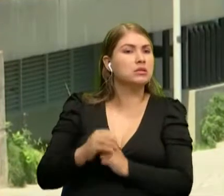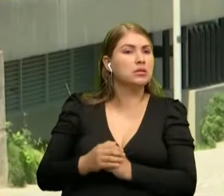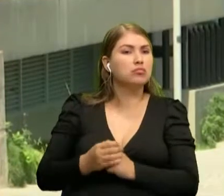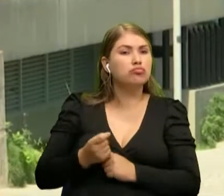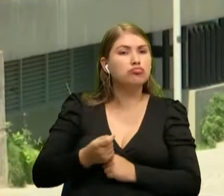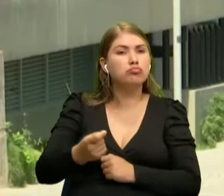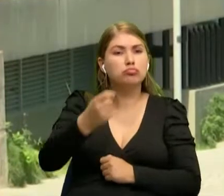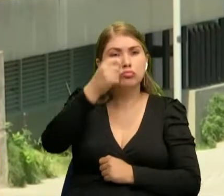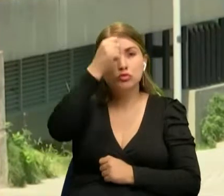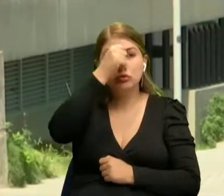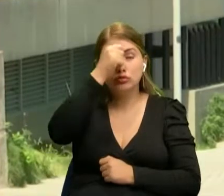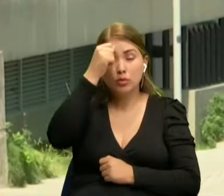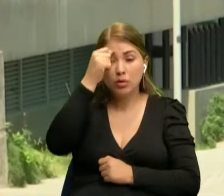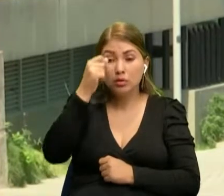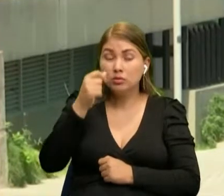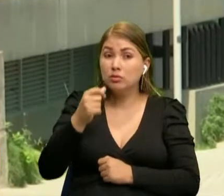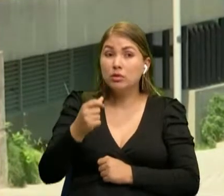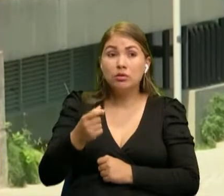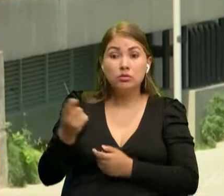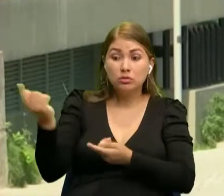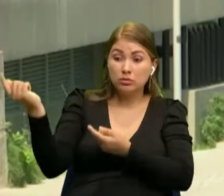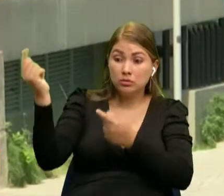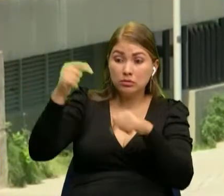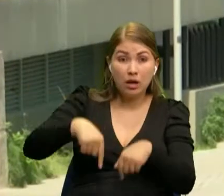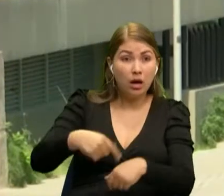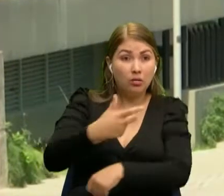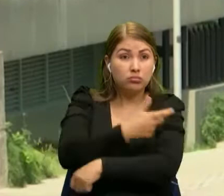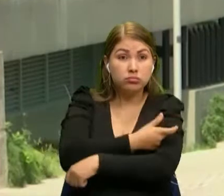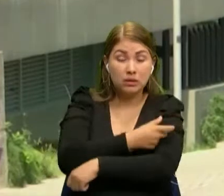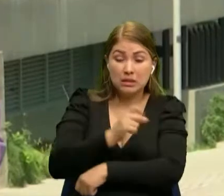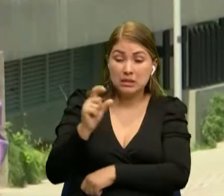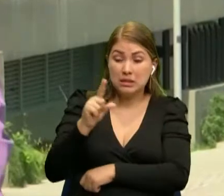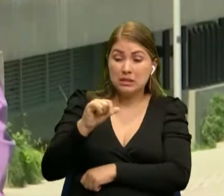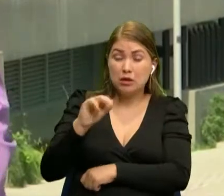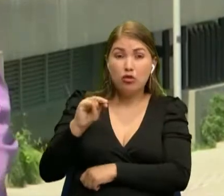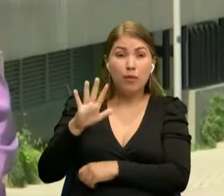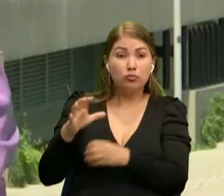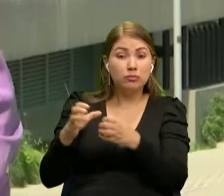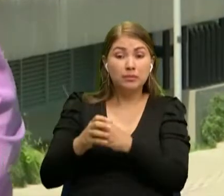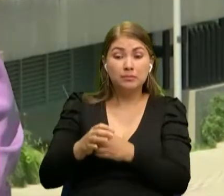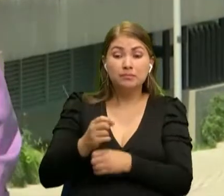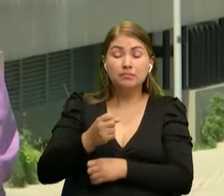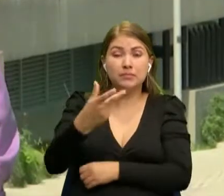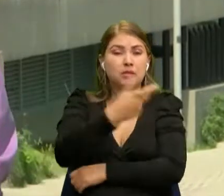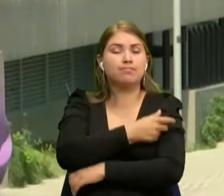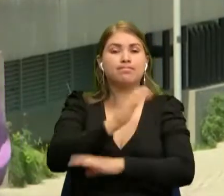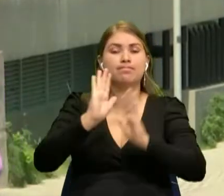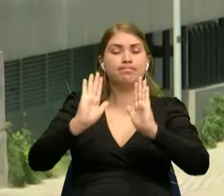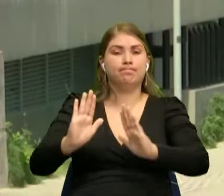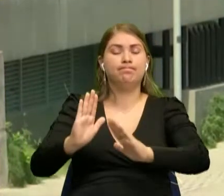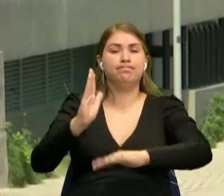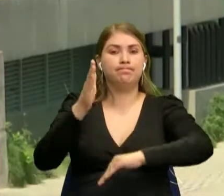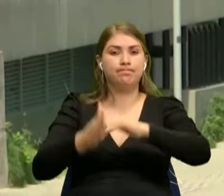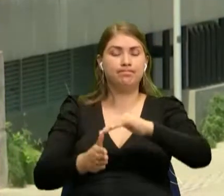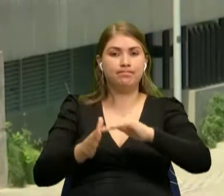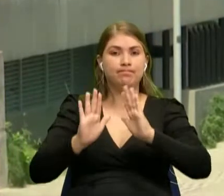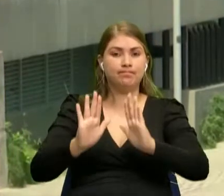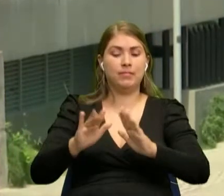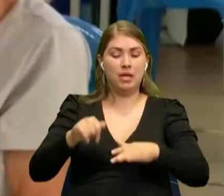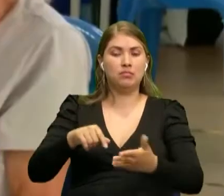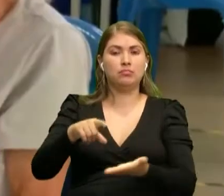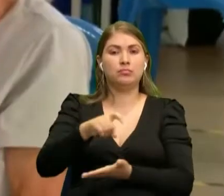próximo domingo no llega este biológico, la aplicación de la primera dosis será suspendida en el área